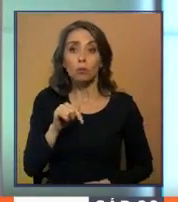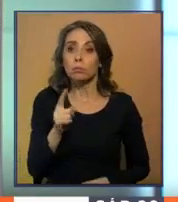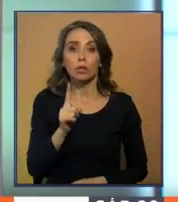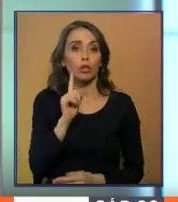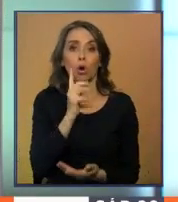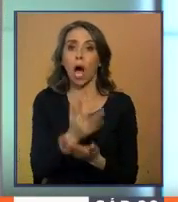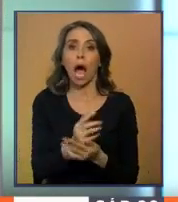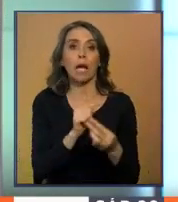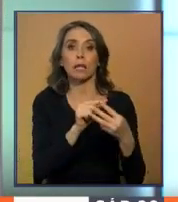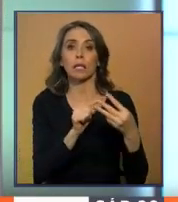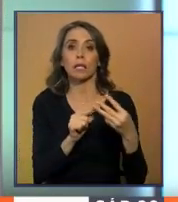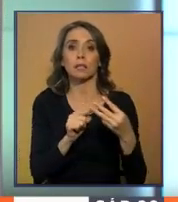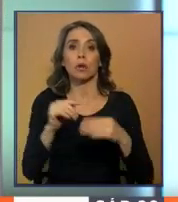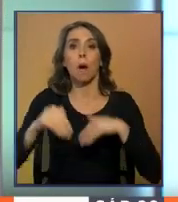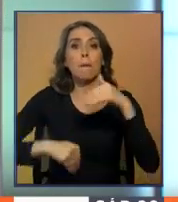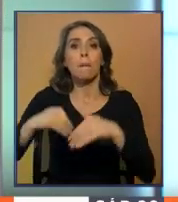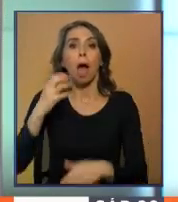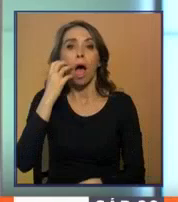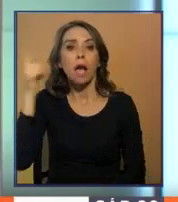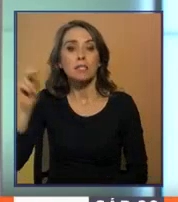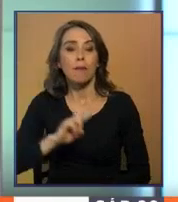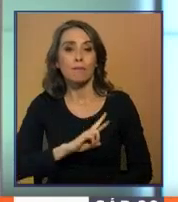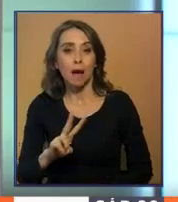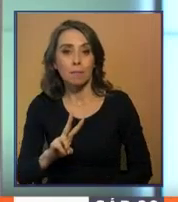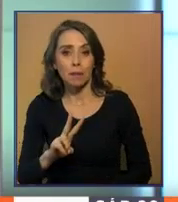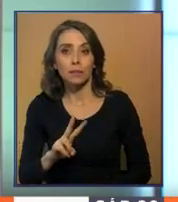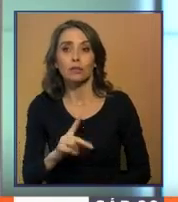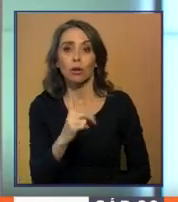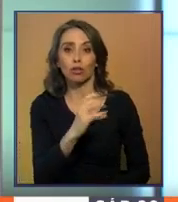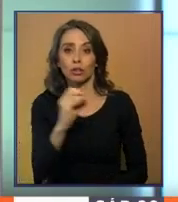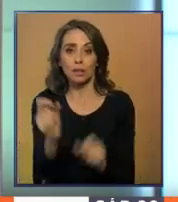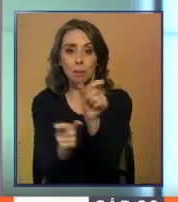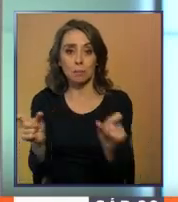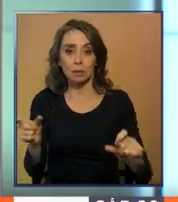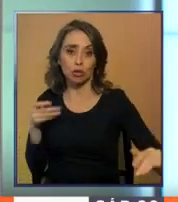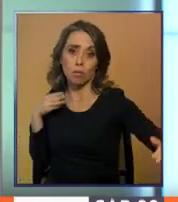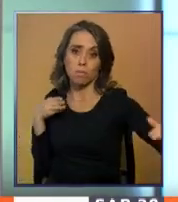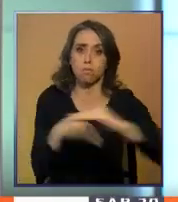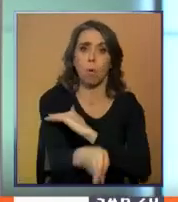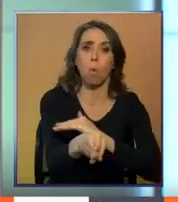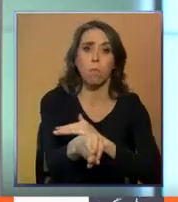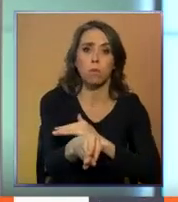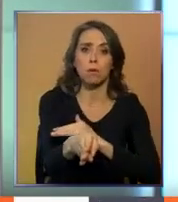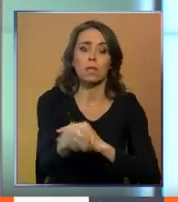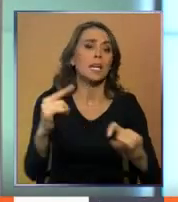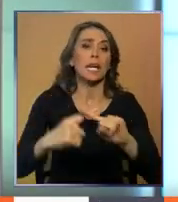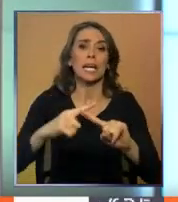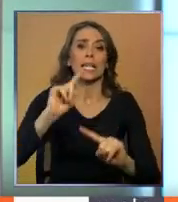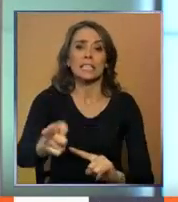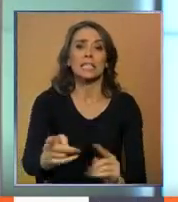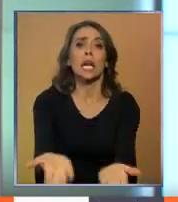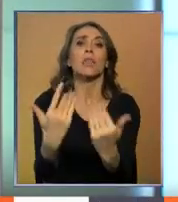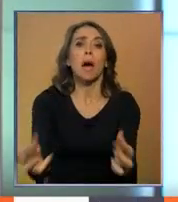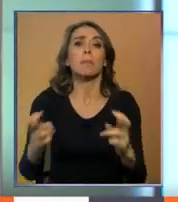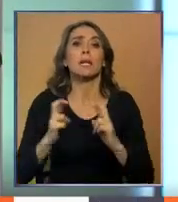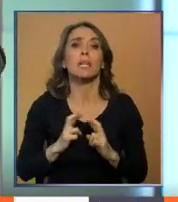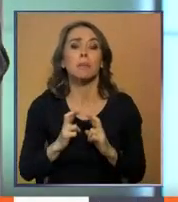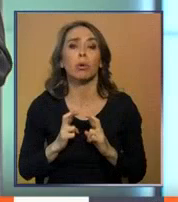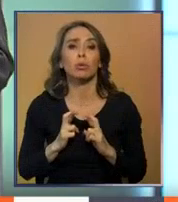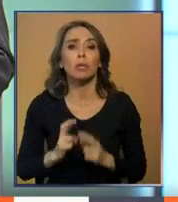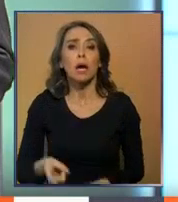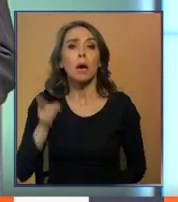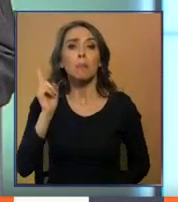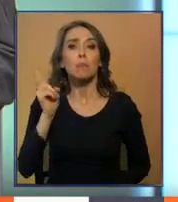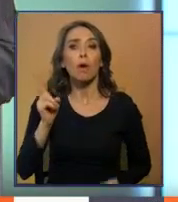había en el de Playa Ancha, en Valparaíso. Un centenar de personas ingresaron violentamente a exigir una respuesta ante la prohibición